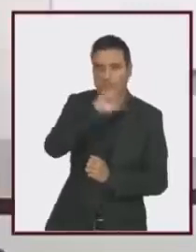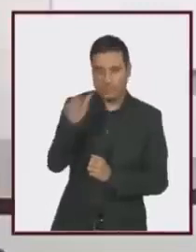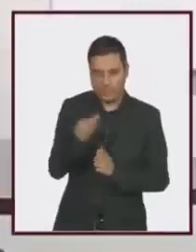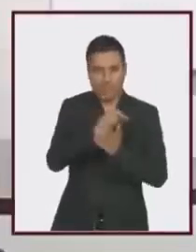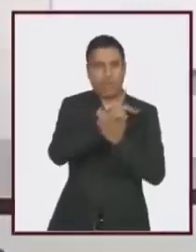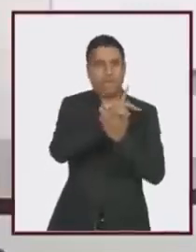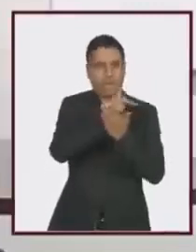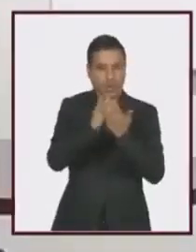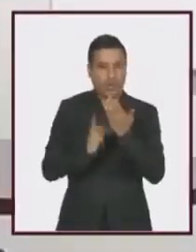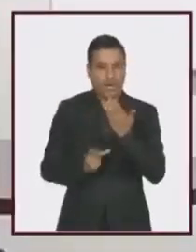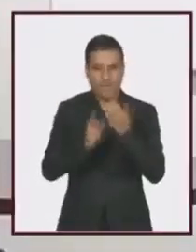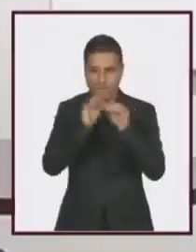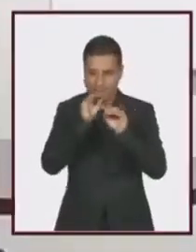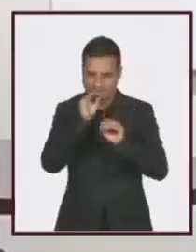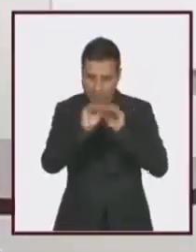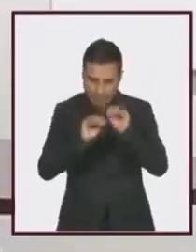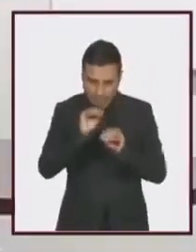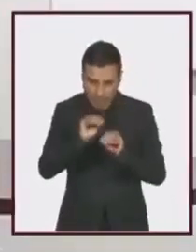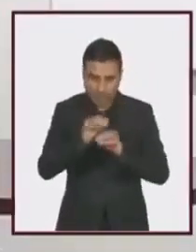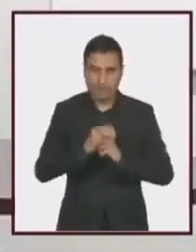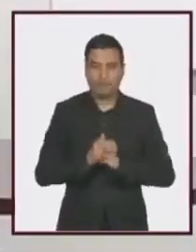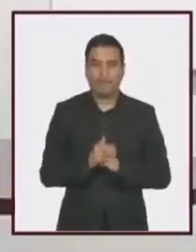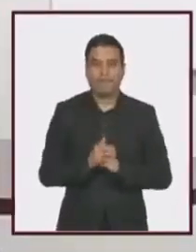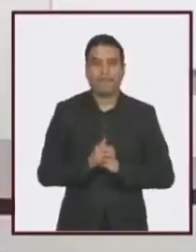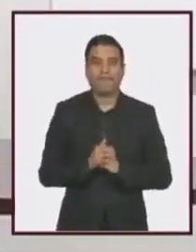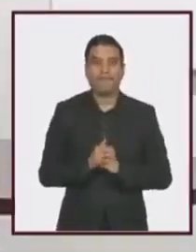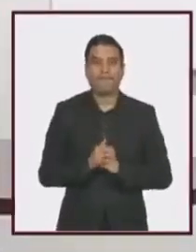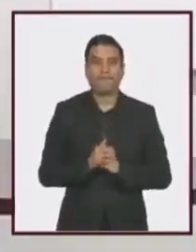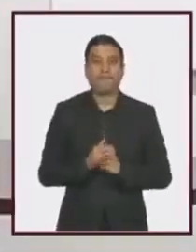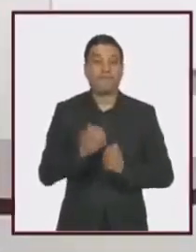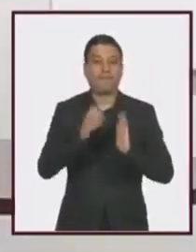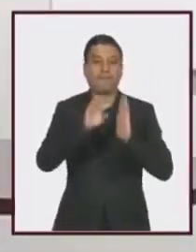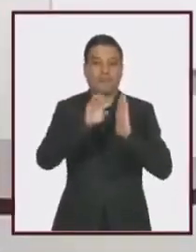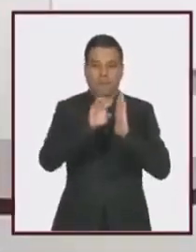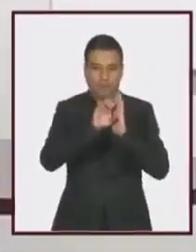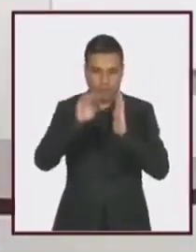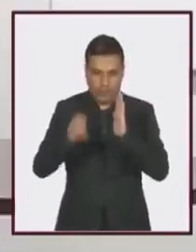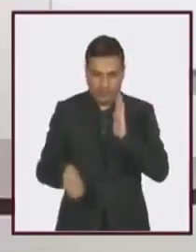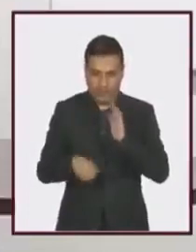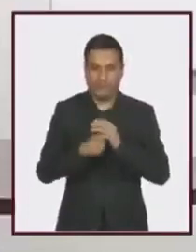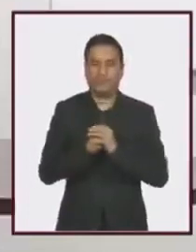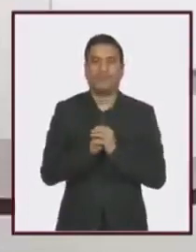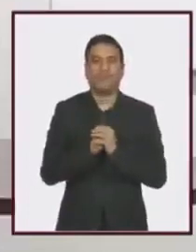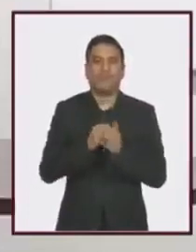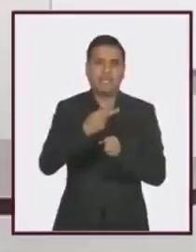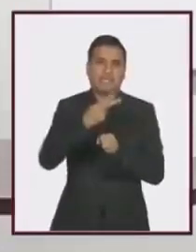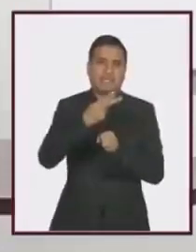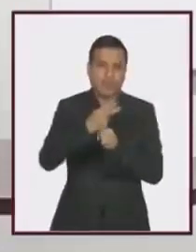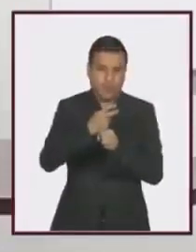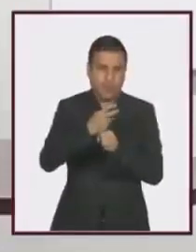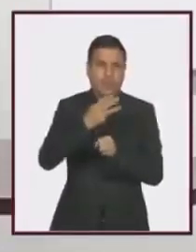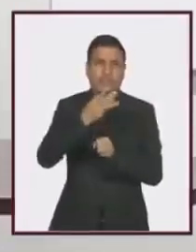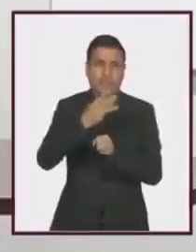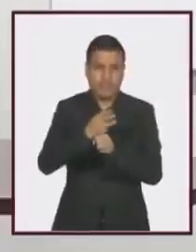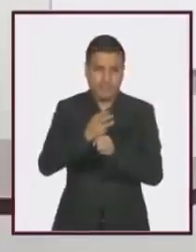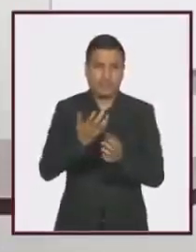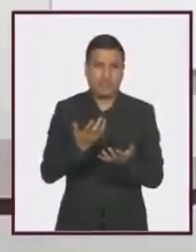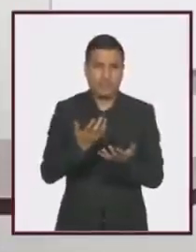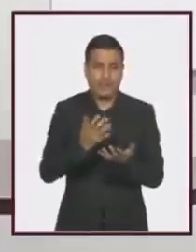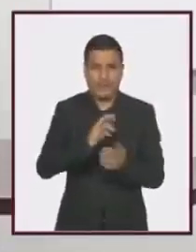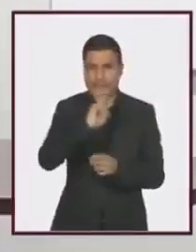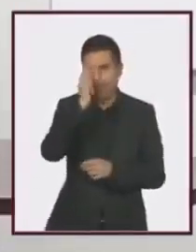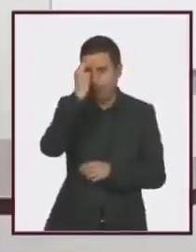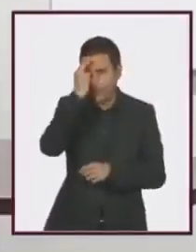grados. Pero en el caso de los otros grados, tomen en cuenta que el